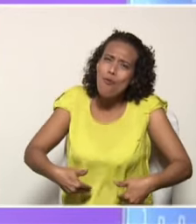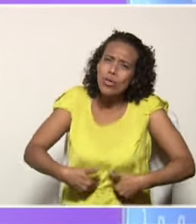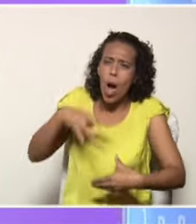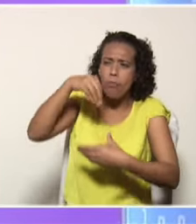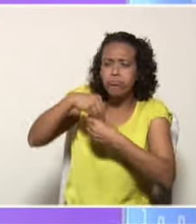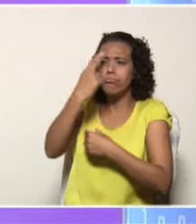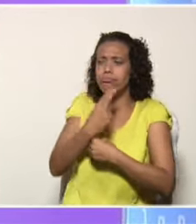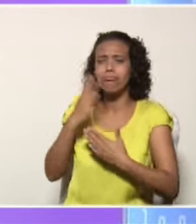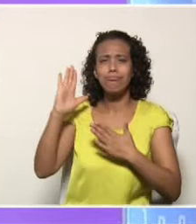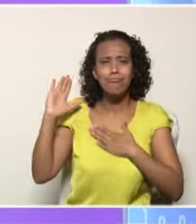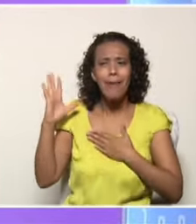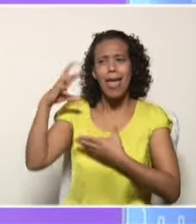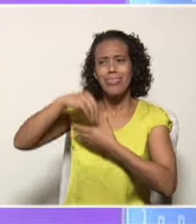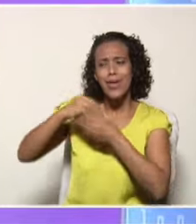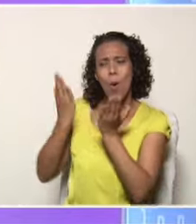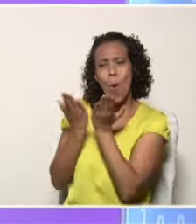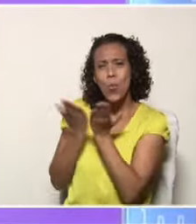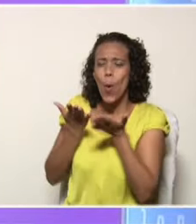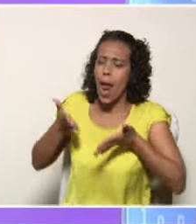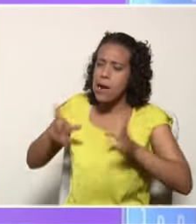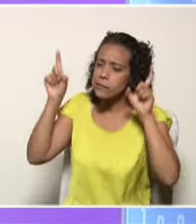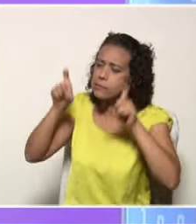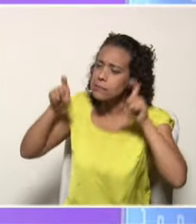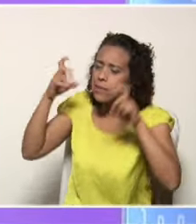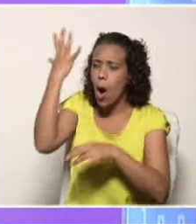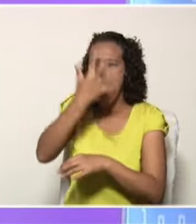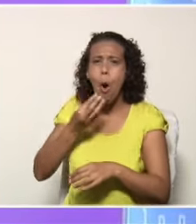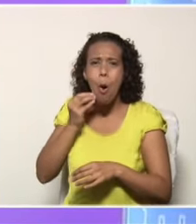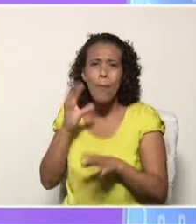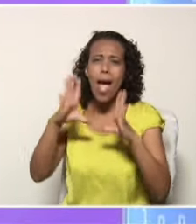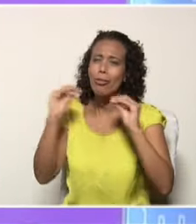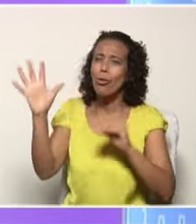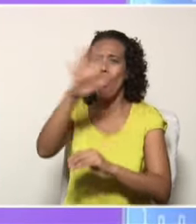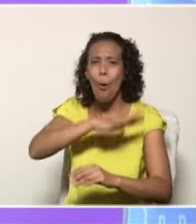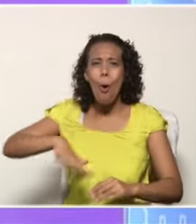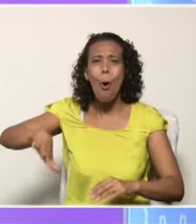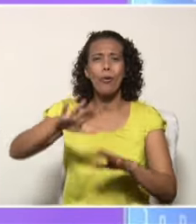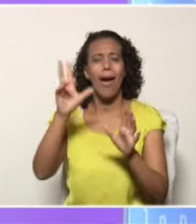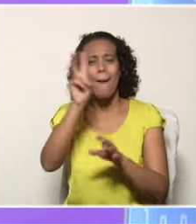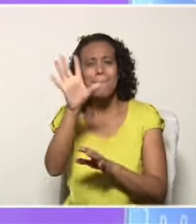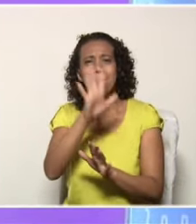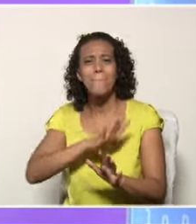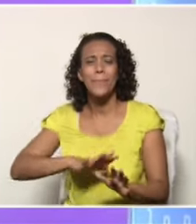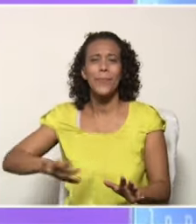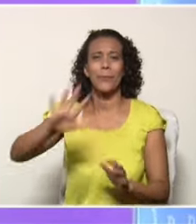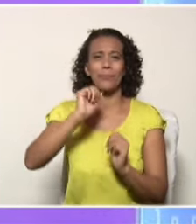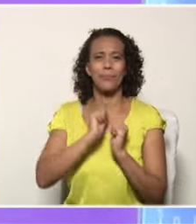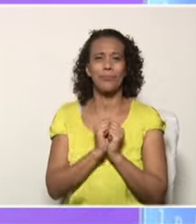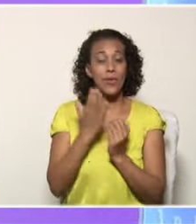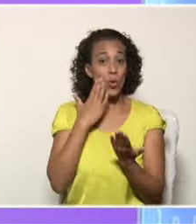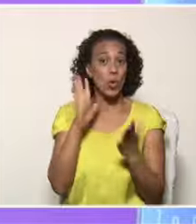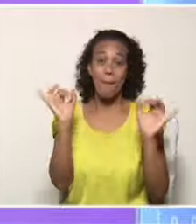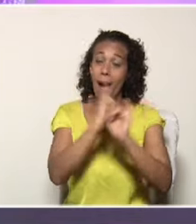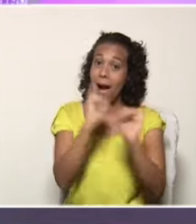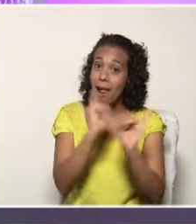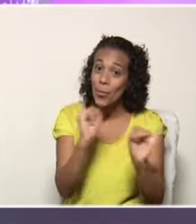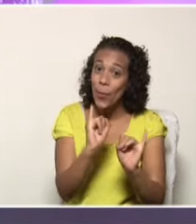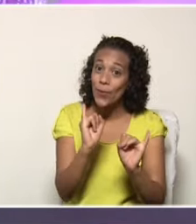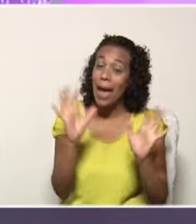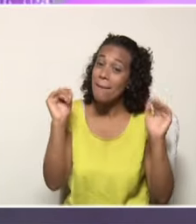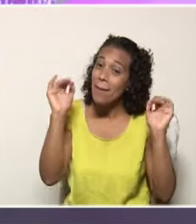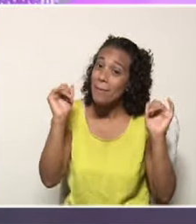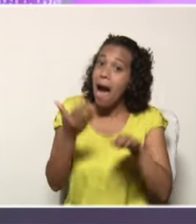ese compromiso con nuestros niños, niñas y jóvenes en todo nuestro amado país. Nosotros nos vamos a despedir, pero